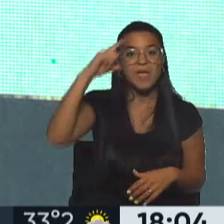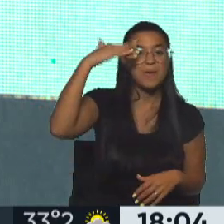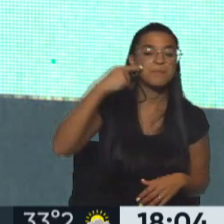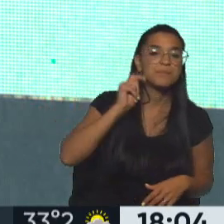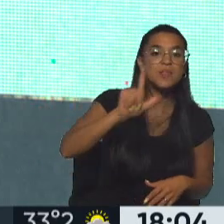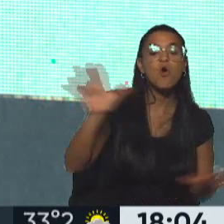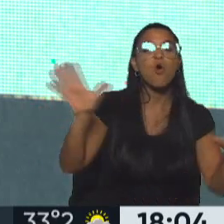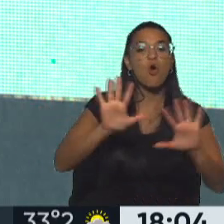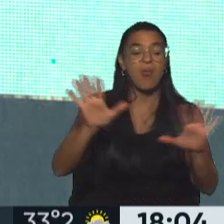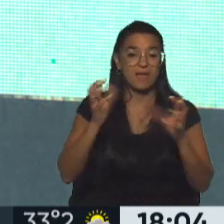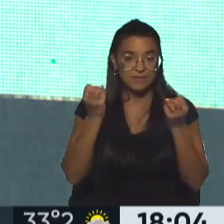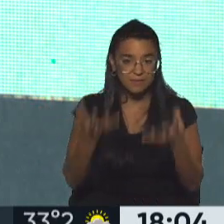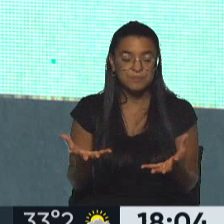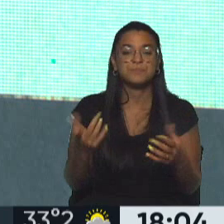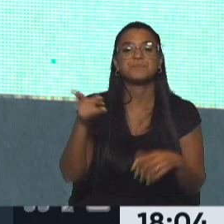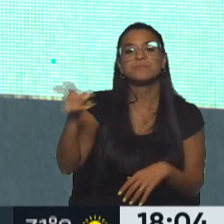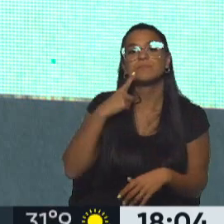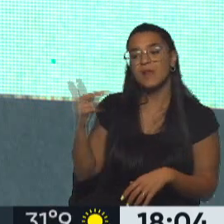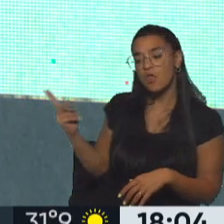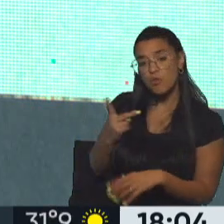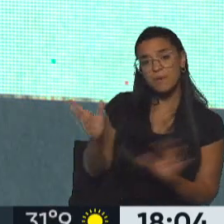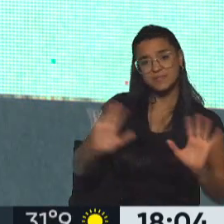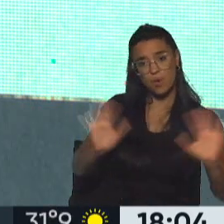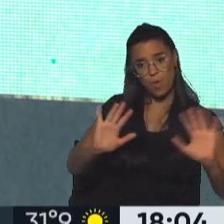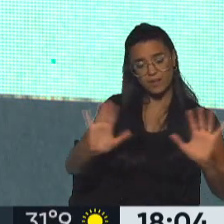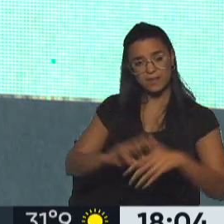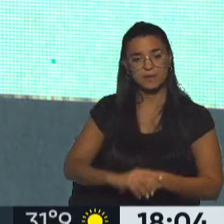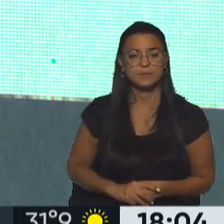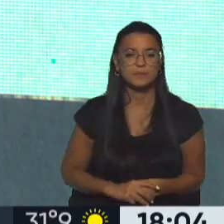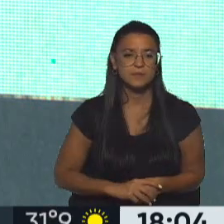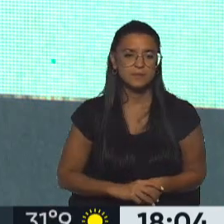Hola mir aquí en Von y Leticia Martínez para saludarte